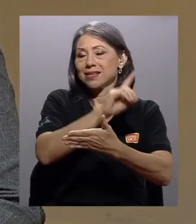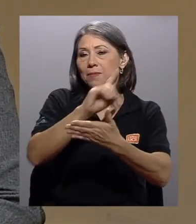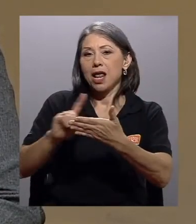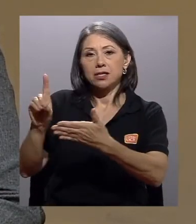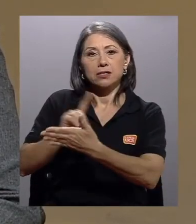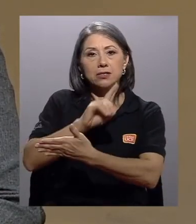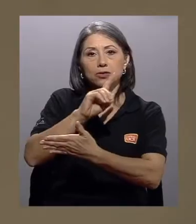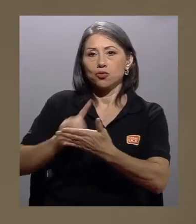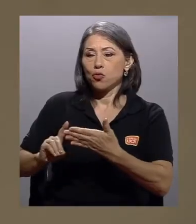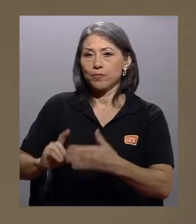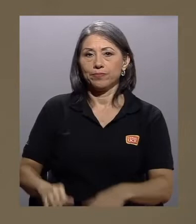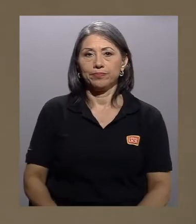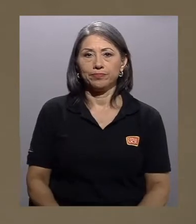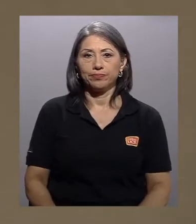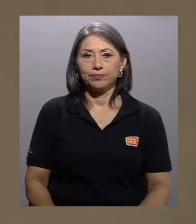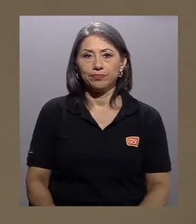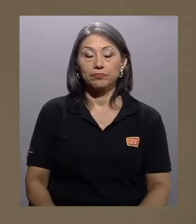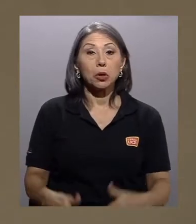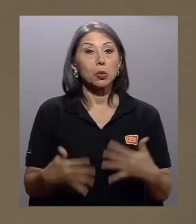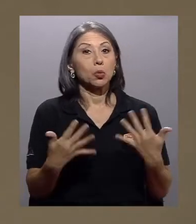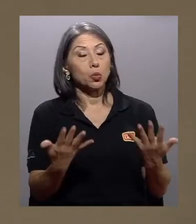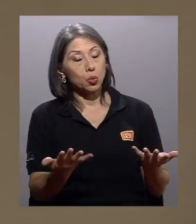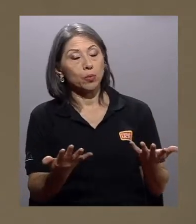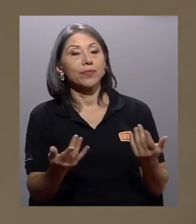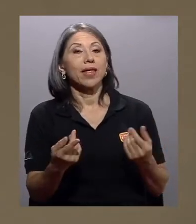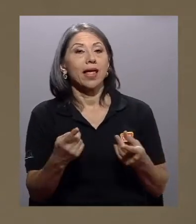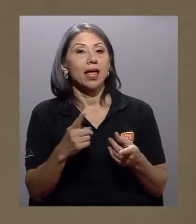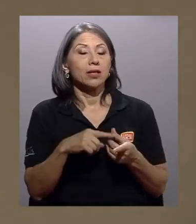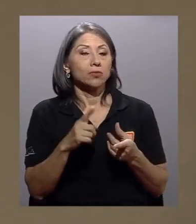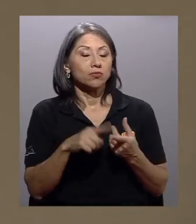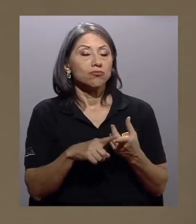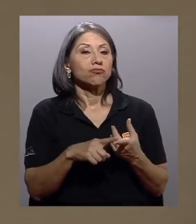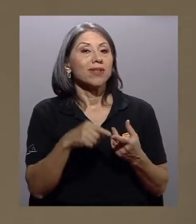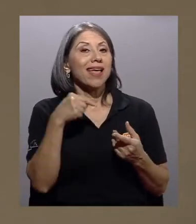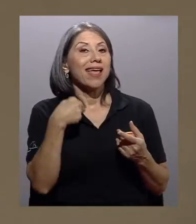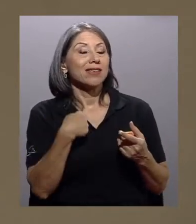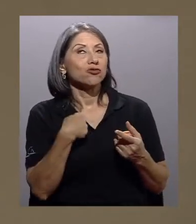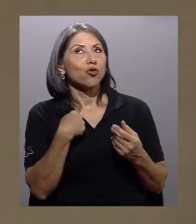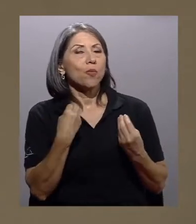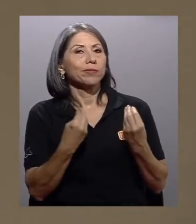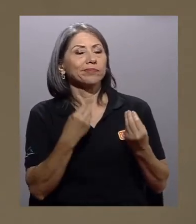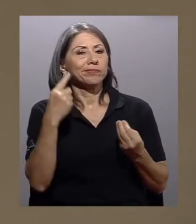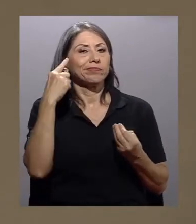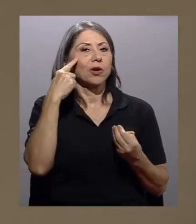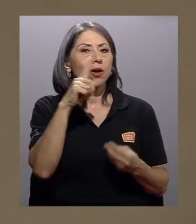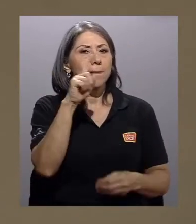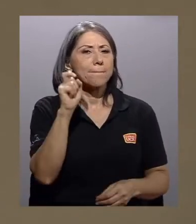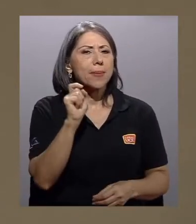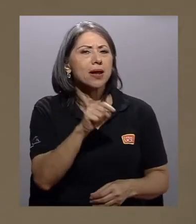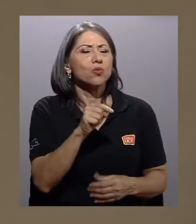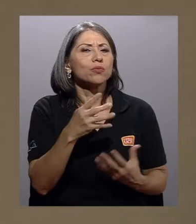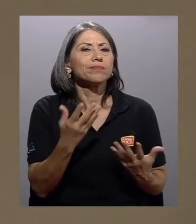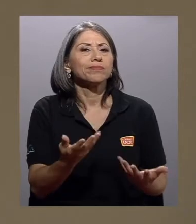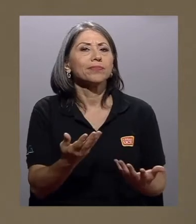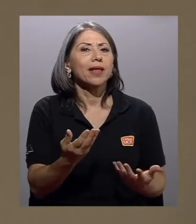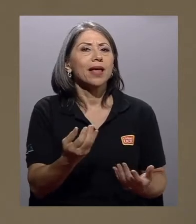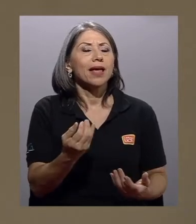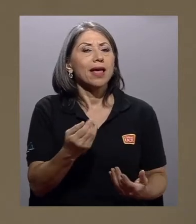discriminación. Lo que me llevaba a una de las preguntas o comentarios que has hecho anteriormente, que es la idea